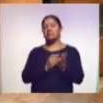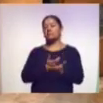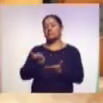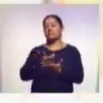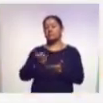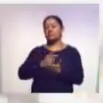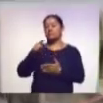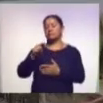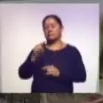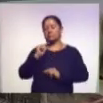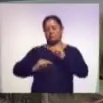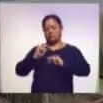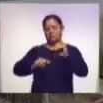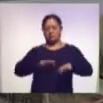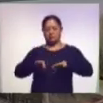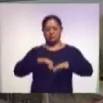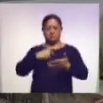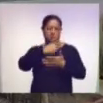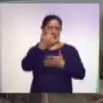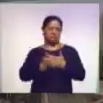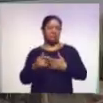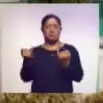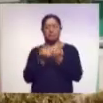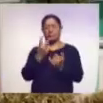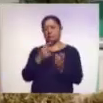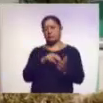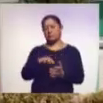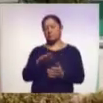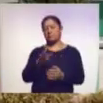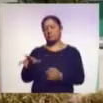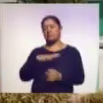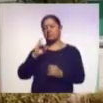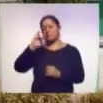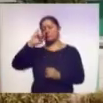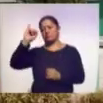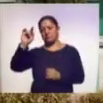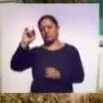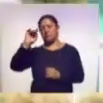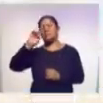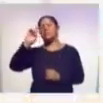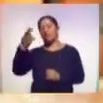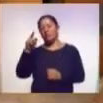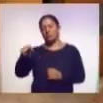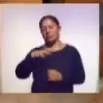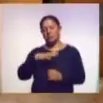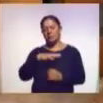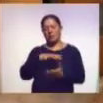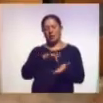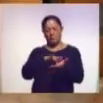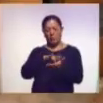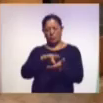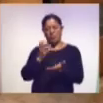sus proyectos. Este 2019 el instituto también logró resultados positivos en el premio de estímulo docente. En materia